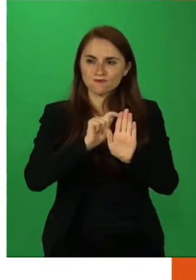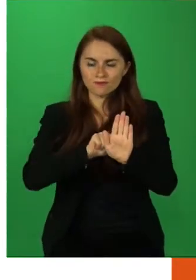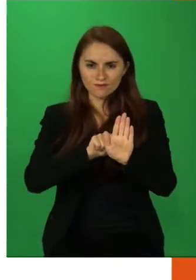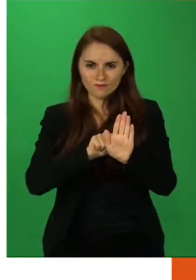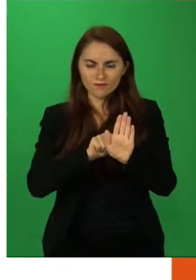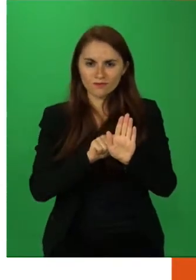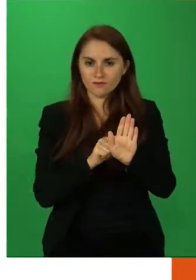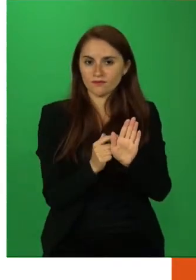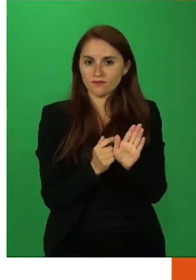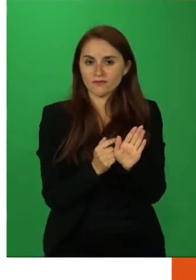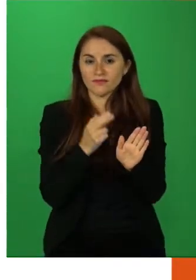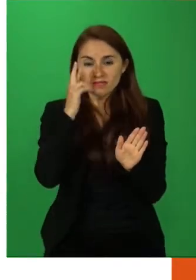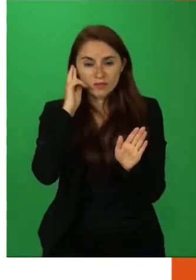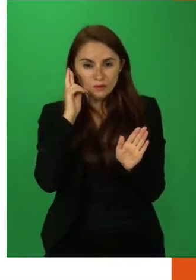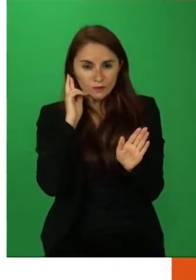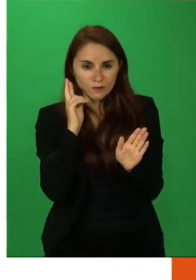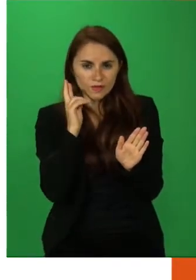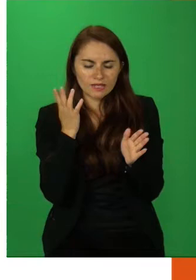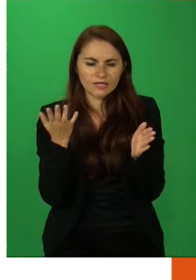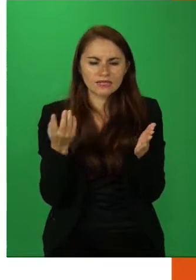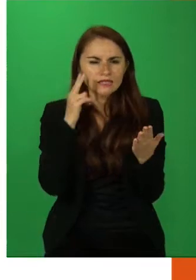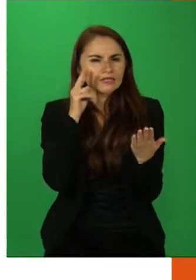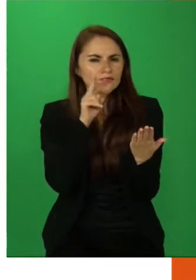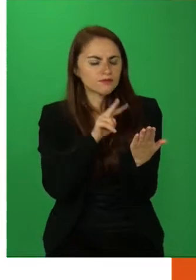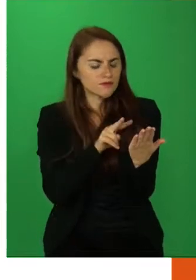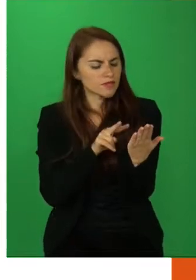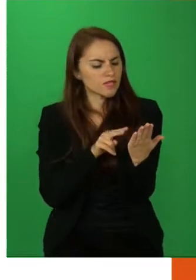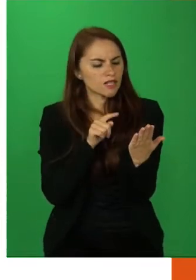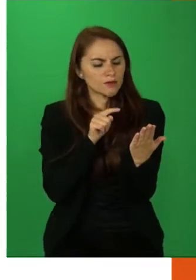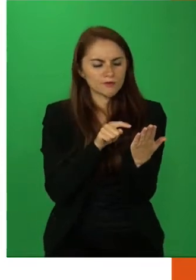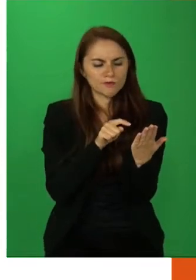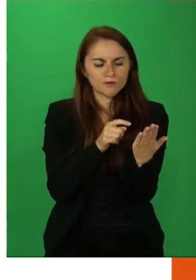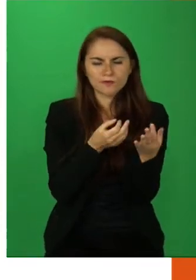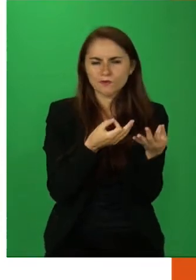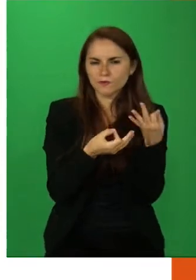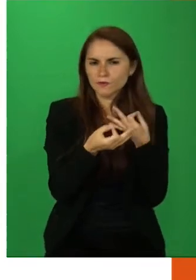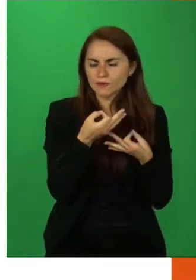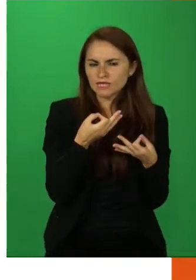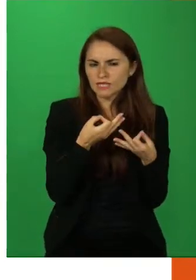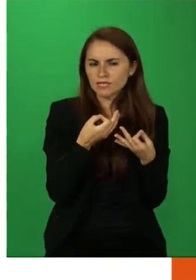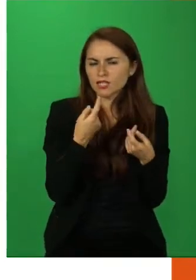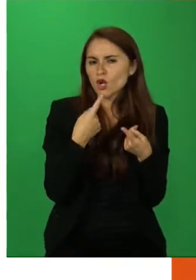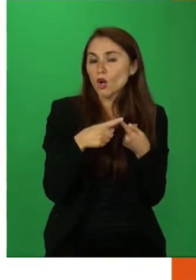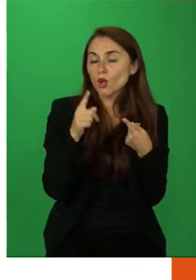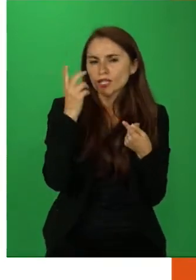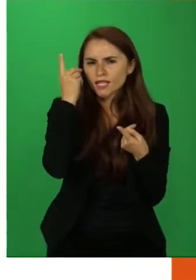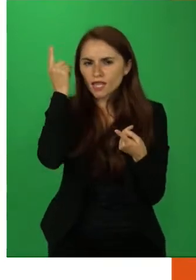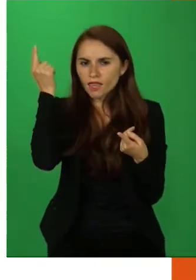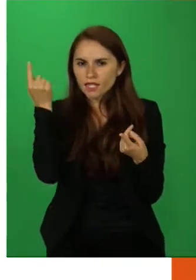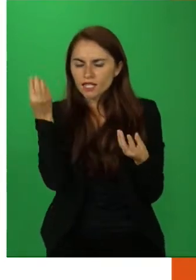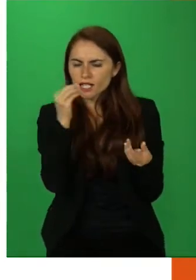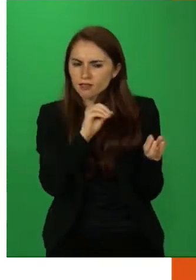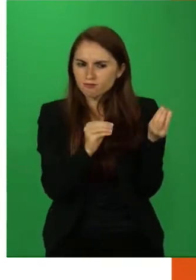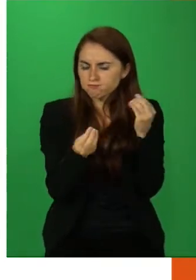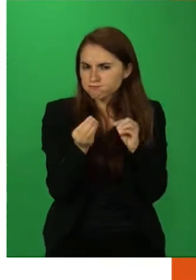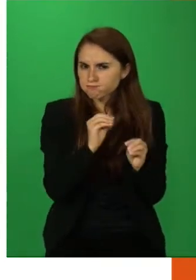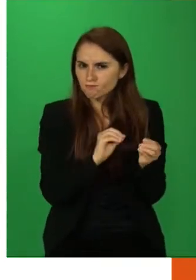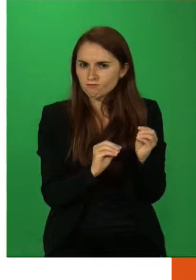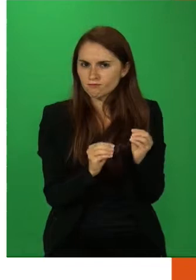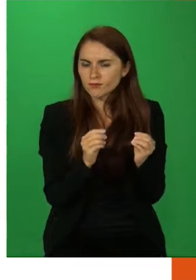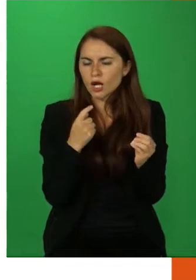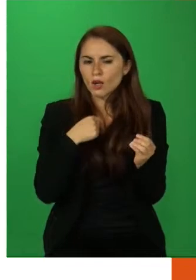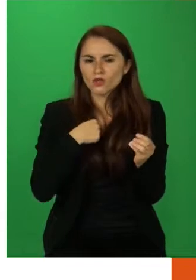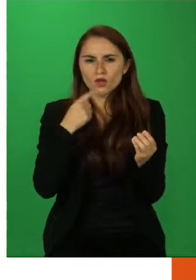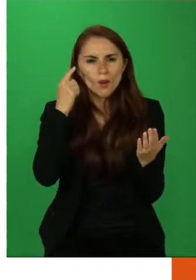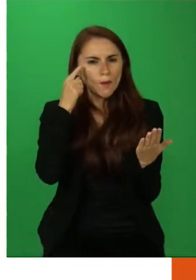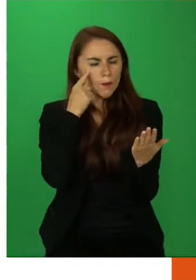lenguaje, es decir, si hay algo más detrás de las líneas, quizá el emisor me quiere decir algo más, no es